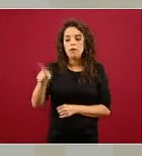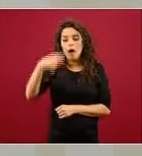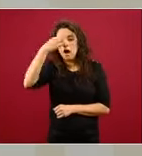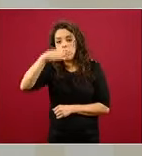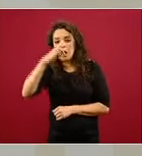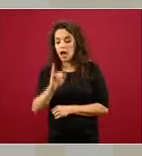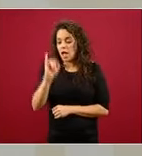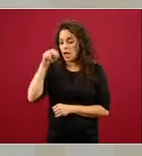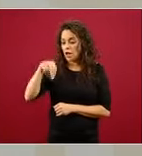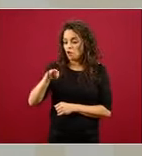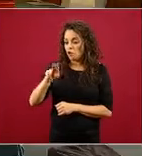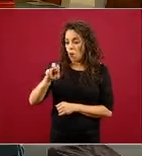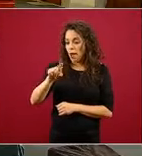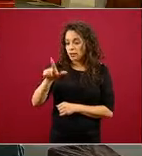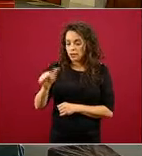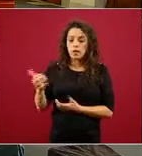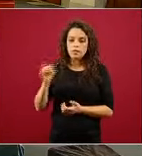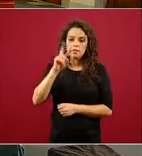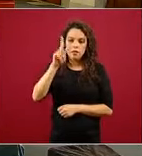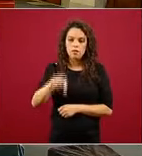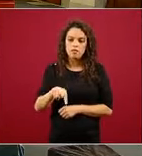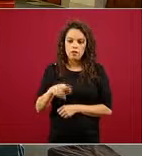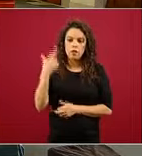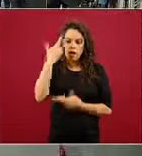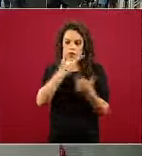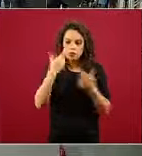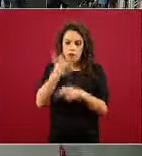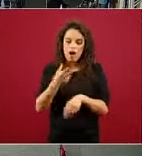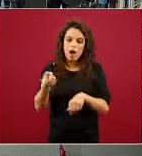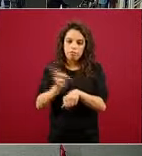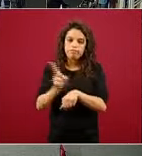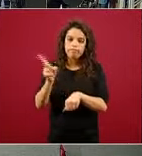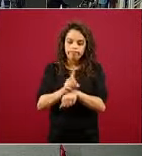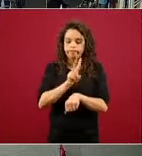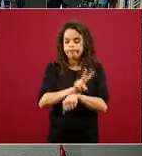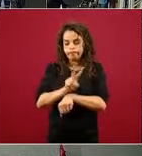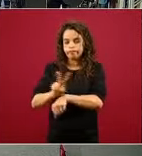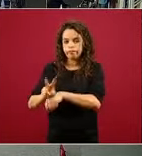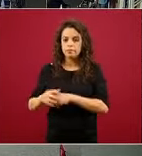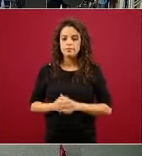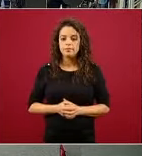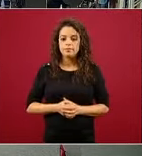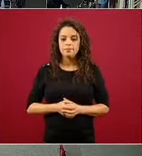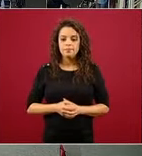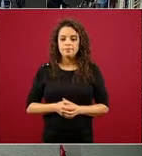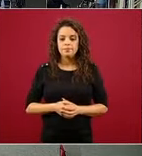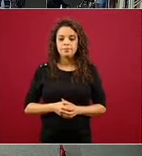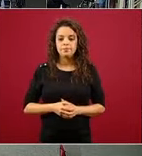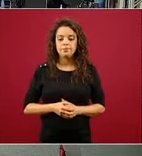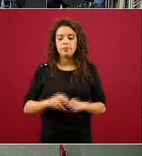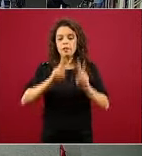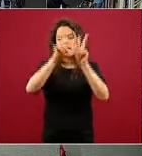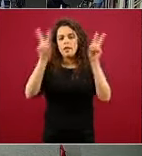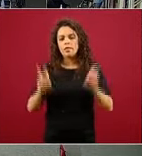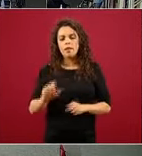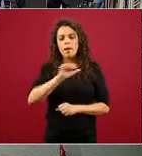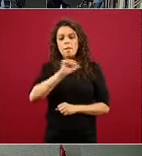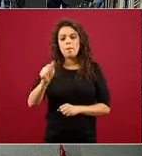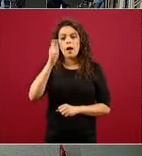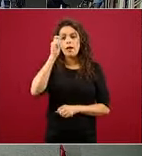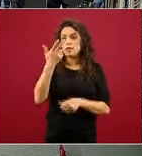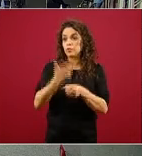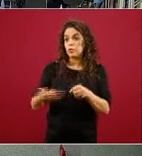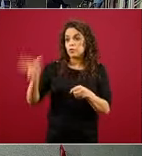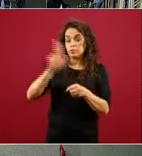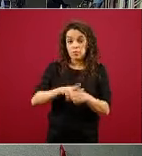que vamos revisando. Muchas gracias. En relación al tema de la ocupación y disponibilidad